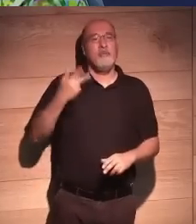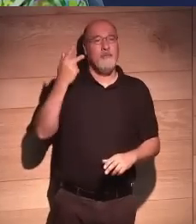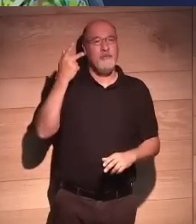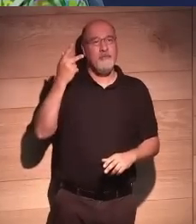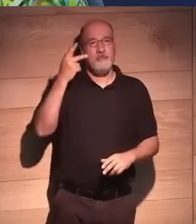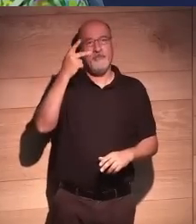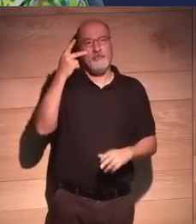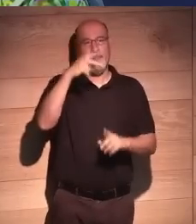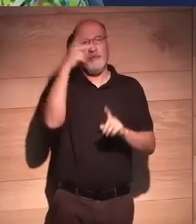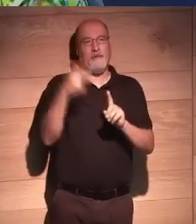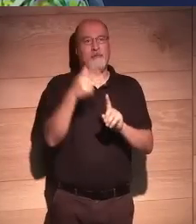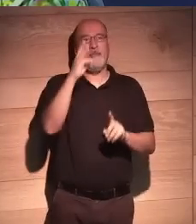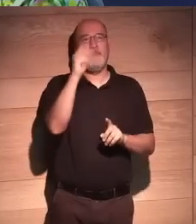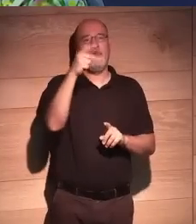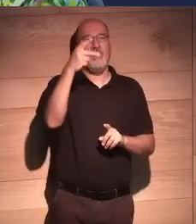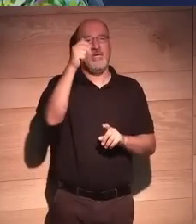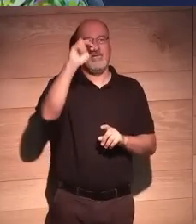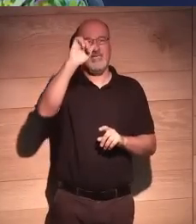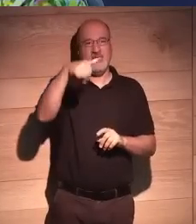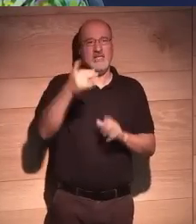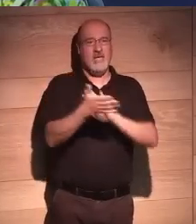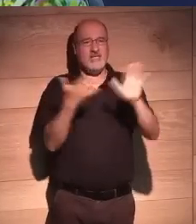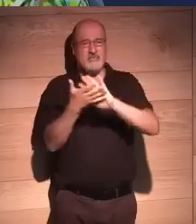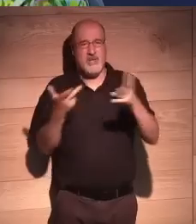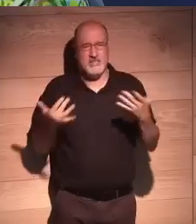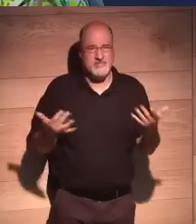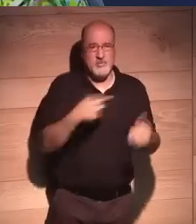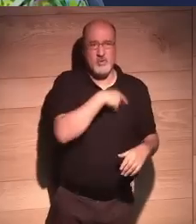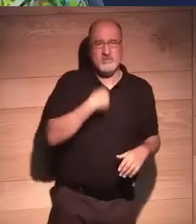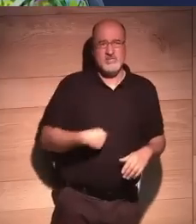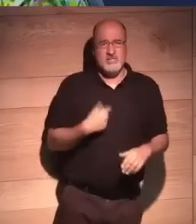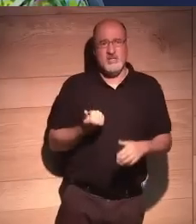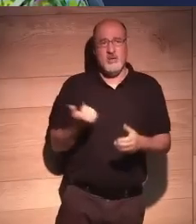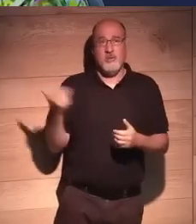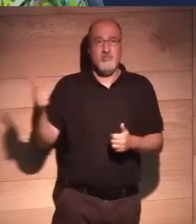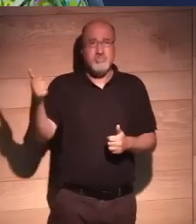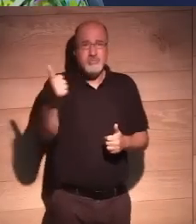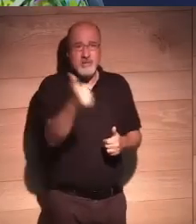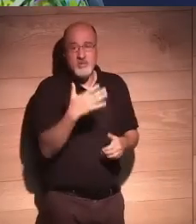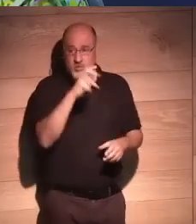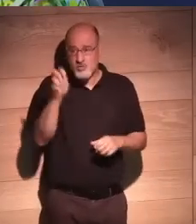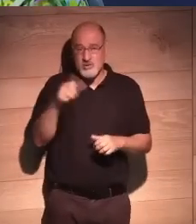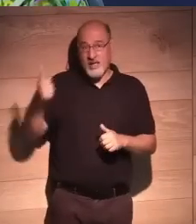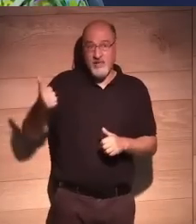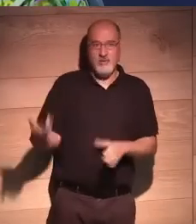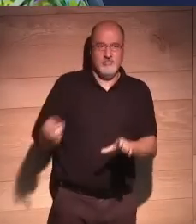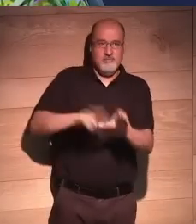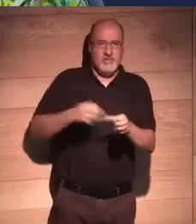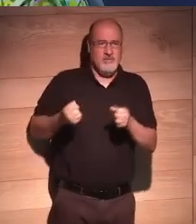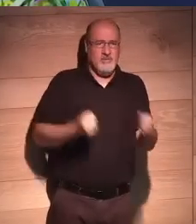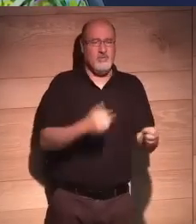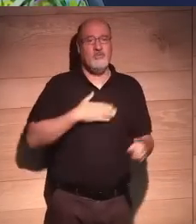son anónimos que tienen que conseguir una aventura de llegar, que a dedo te lleven a... Esa parte puedo